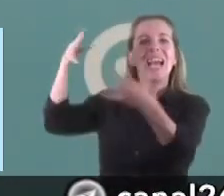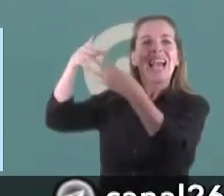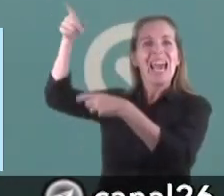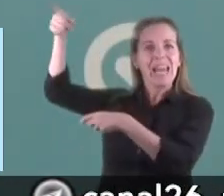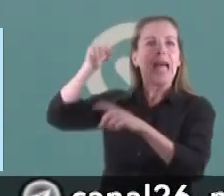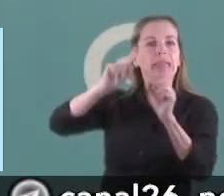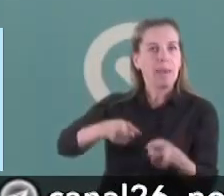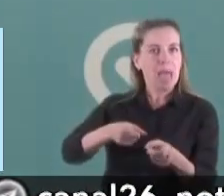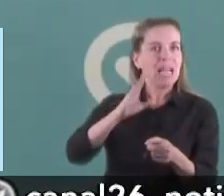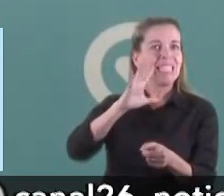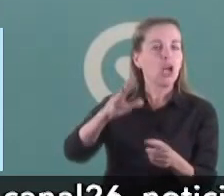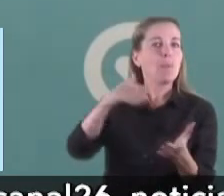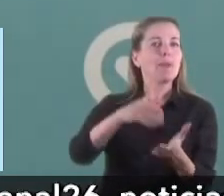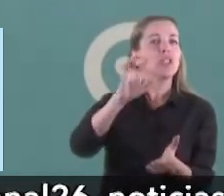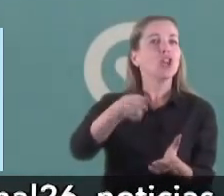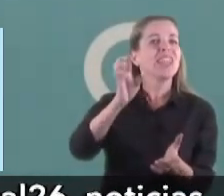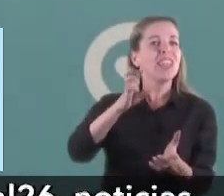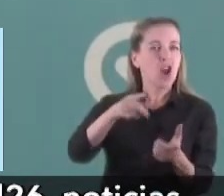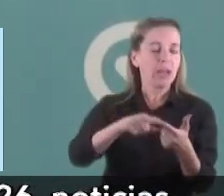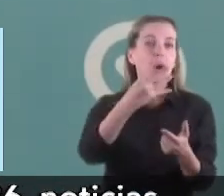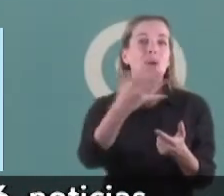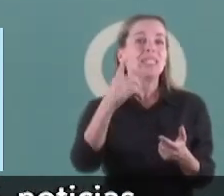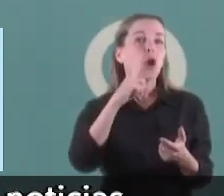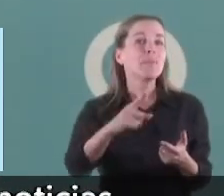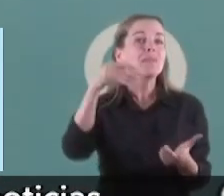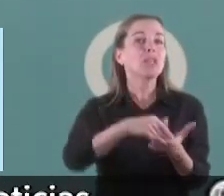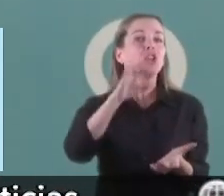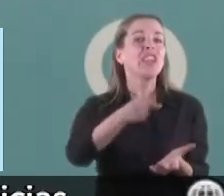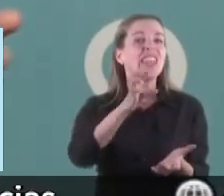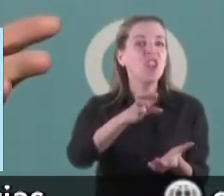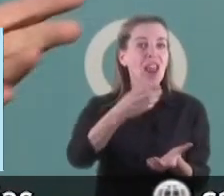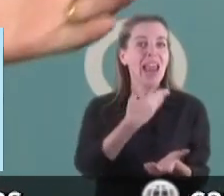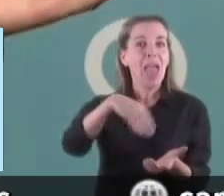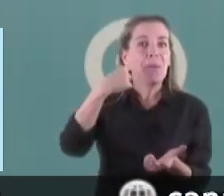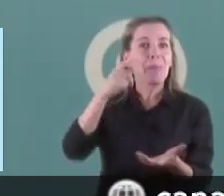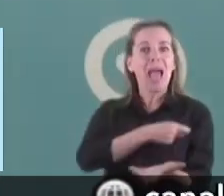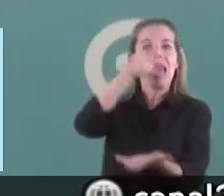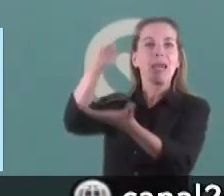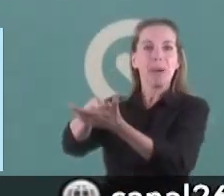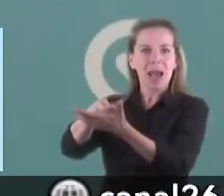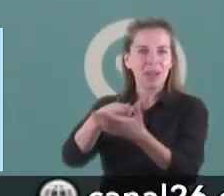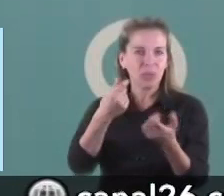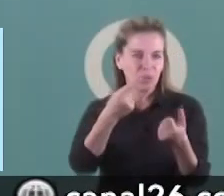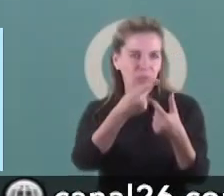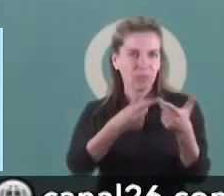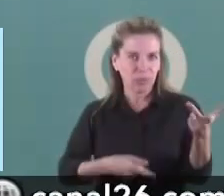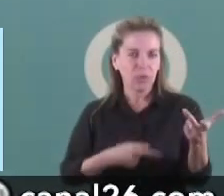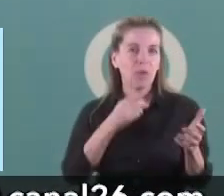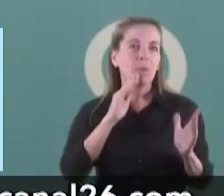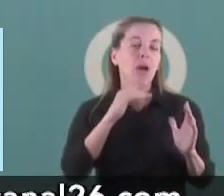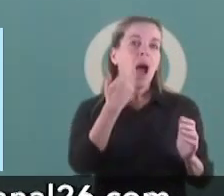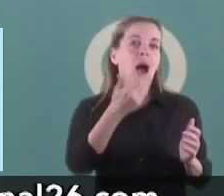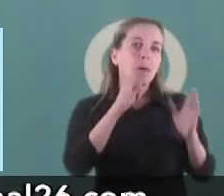energía el año pasado cuarenta y cinco mil millones de dólares del fondo monetario internacional Entonces vamos a hablarle a los argentinos